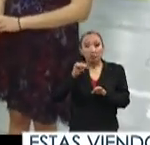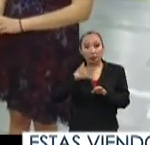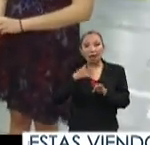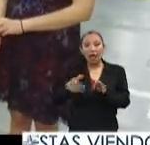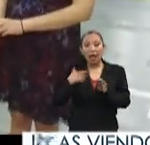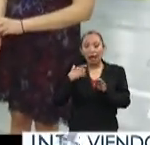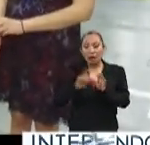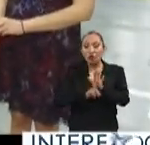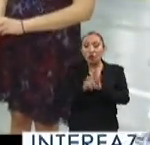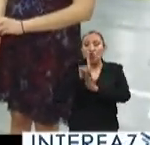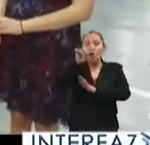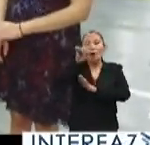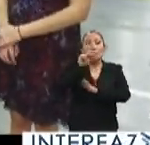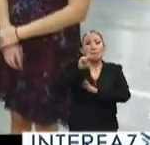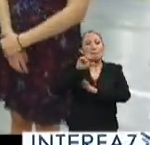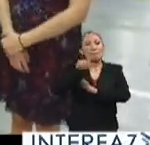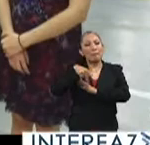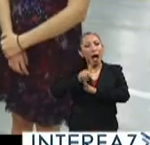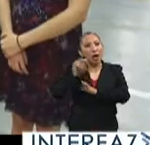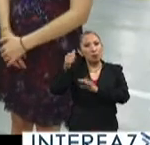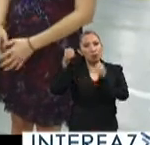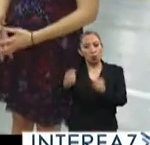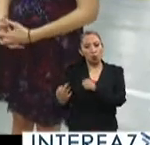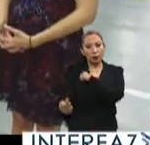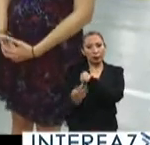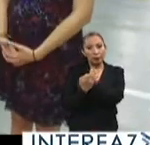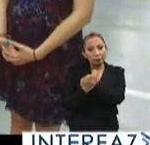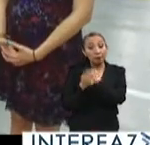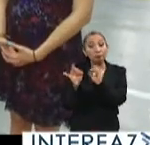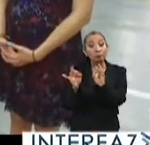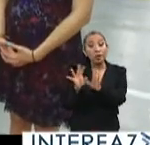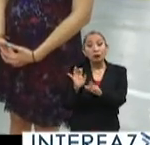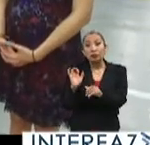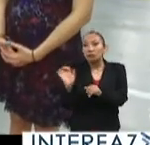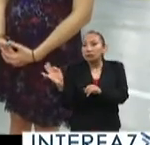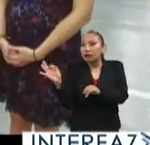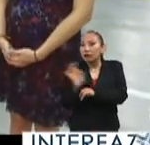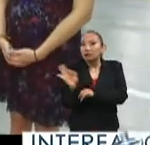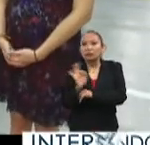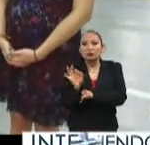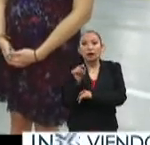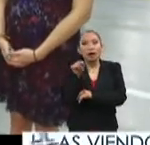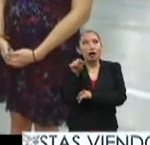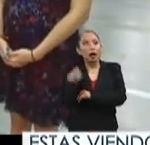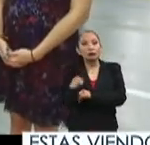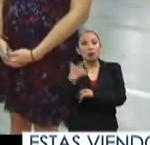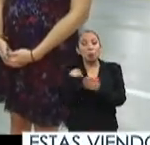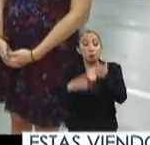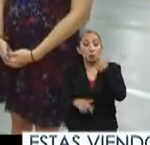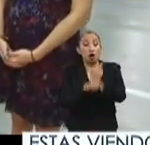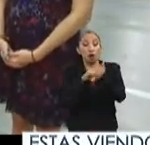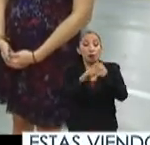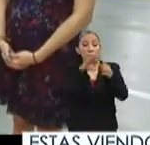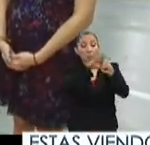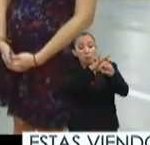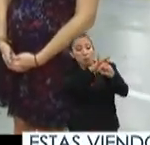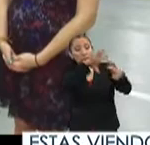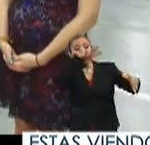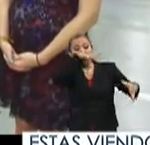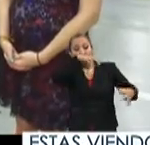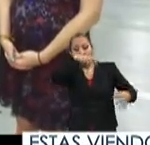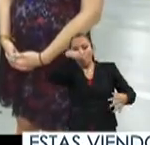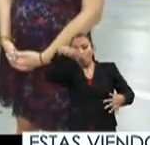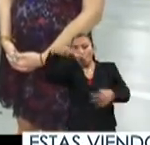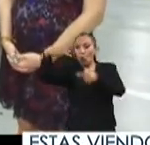jetpack, pero es un jetpack de seguridad en caso de que si ellos hay un problema y se distancian de la